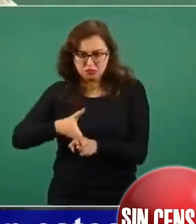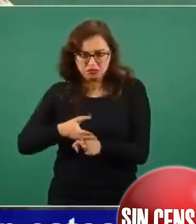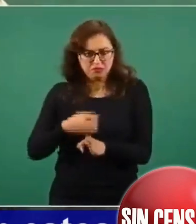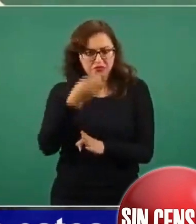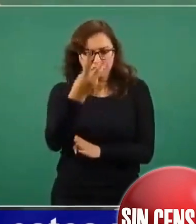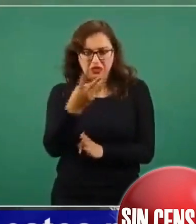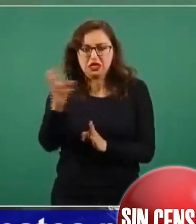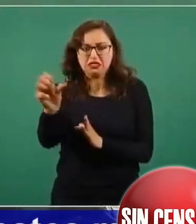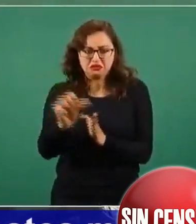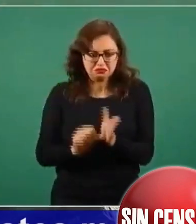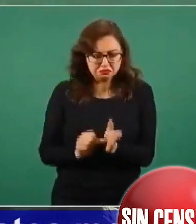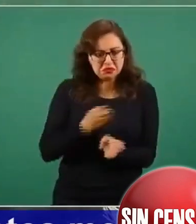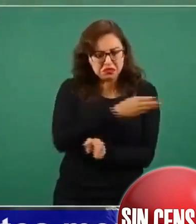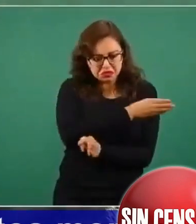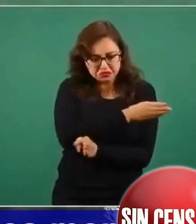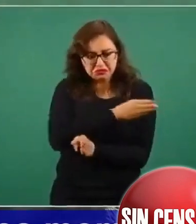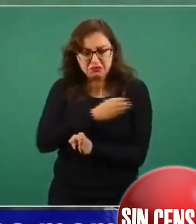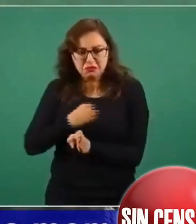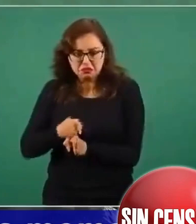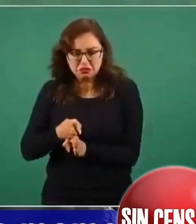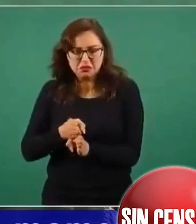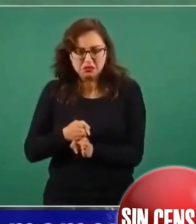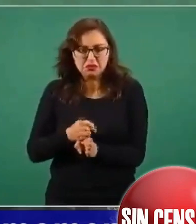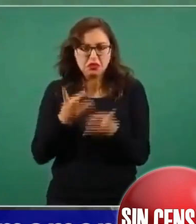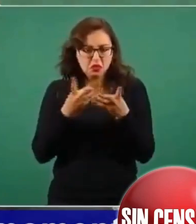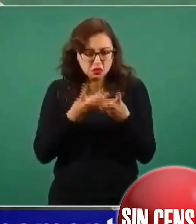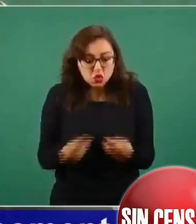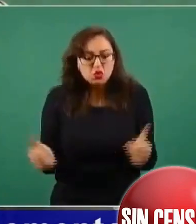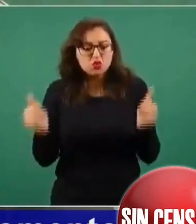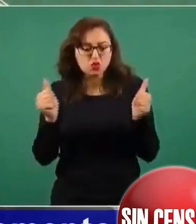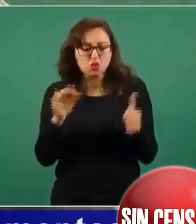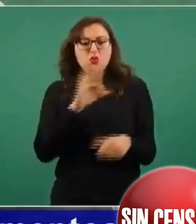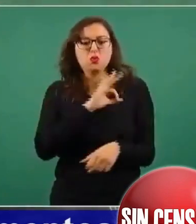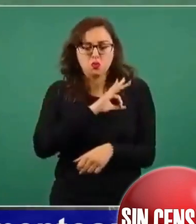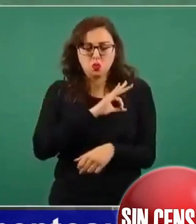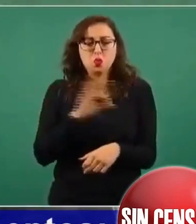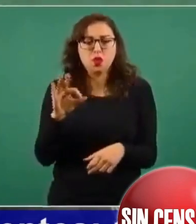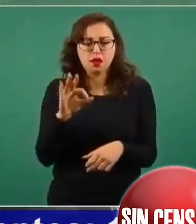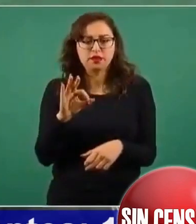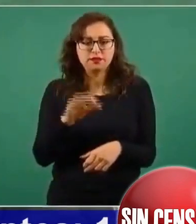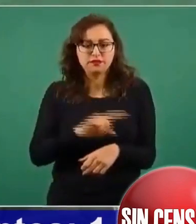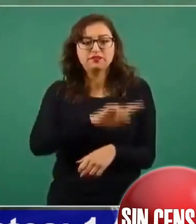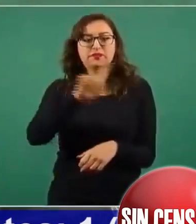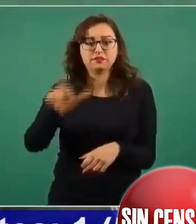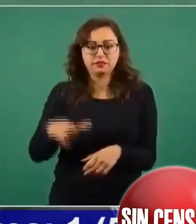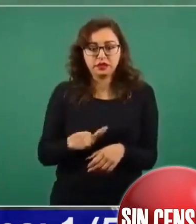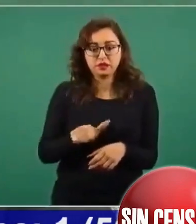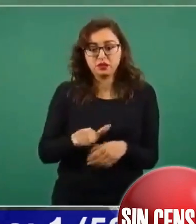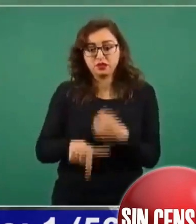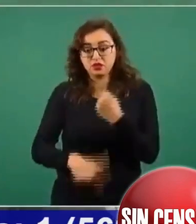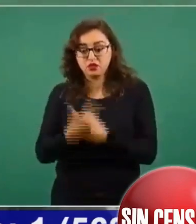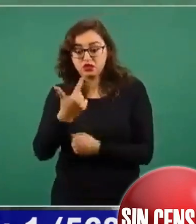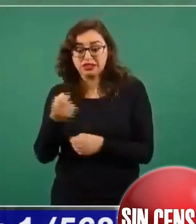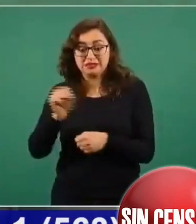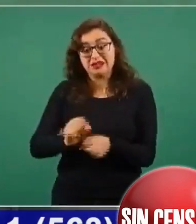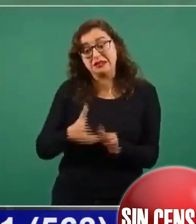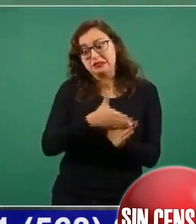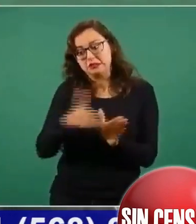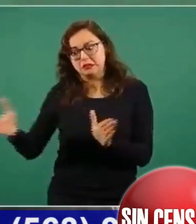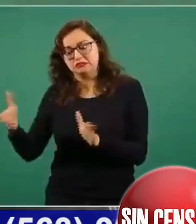meses puedes resolver una situación y después puedes tener problemas, inclusive